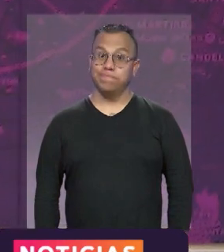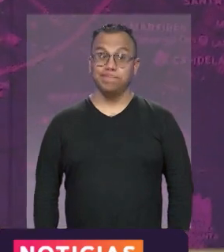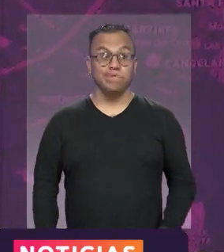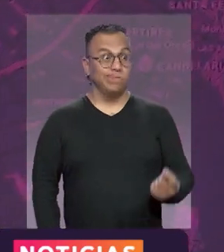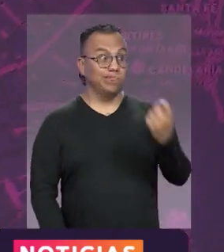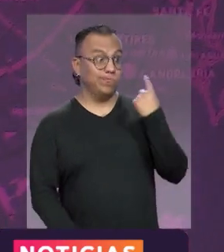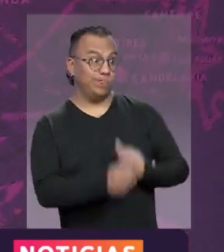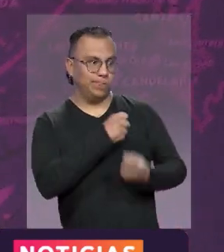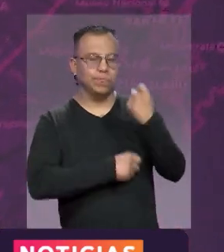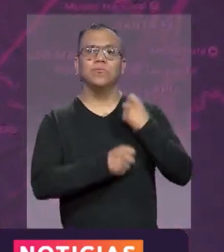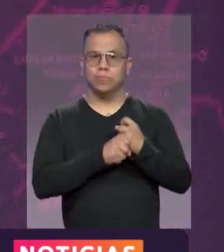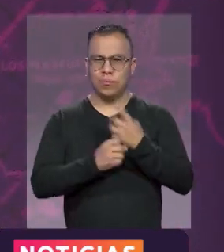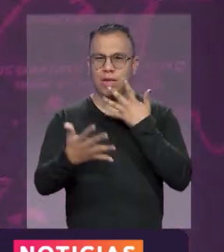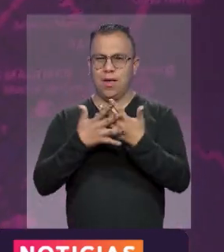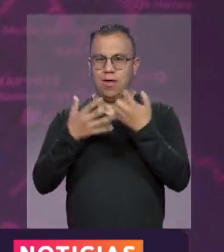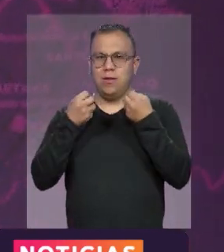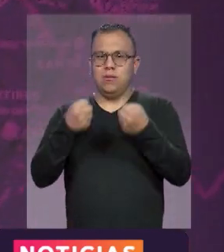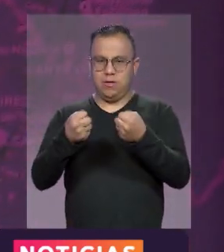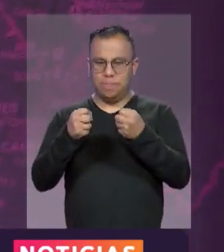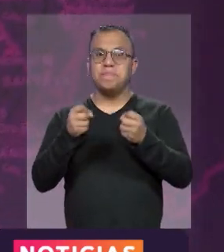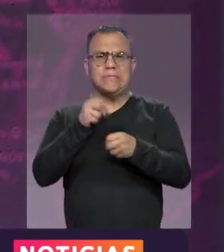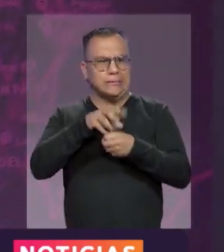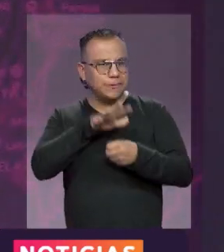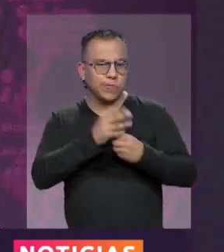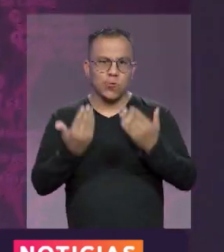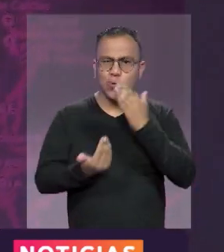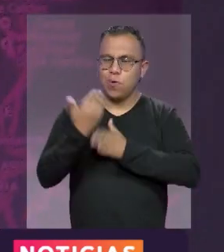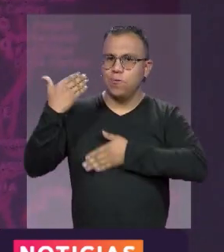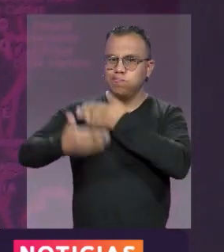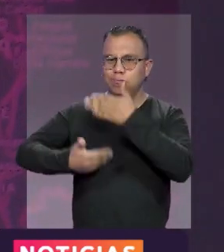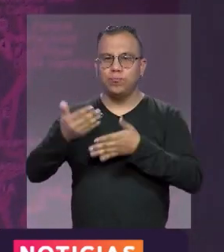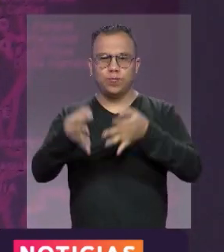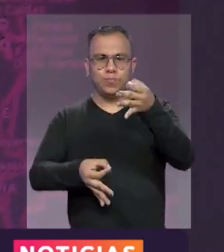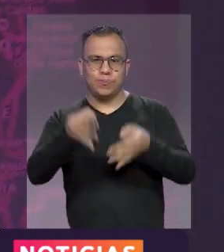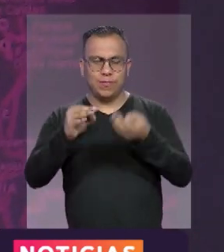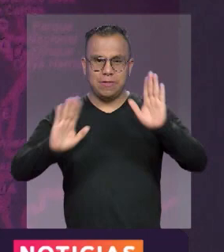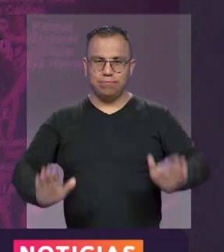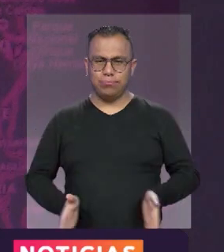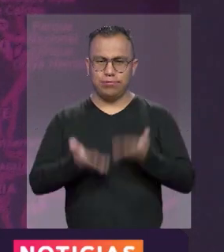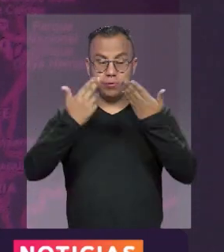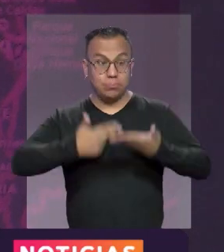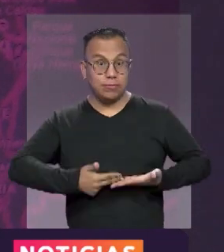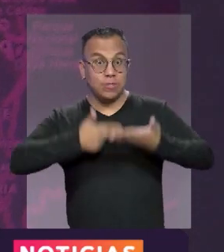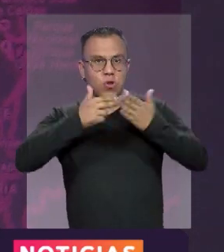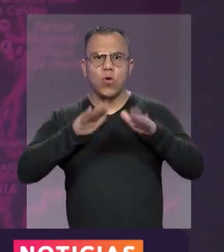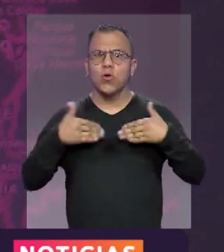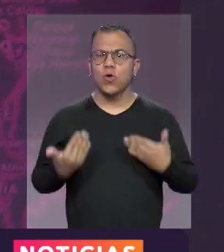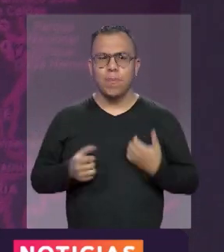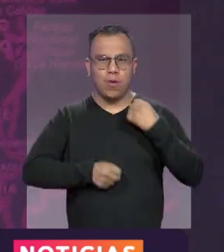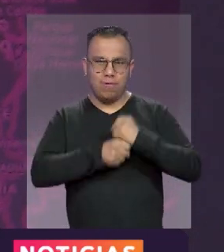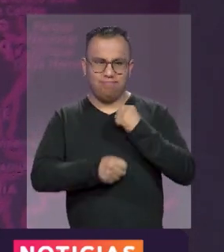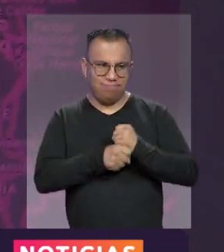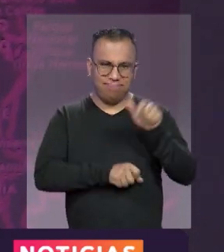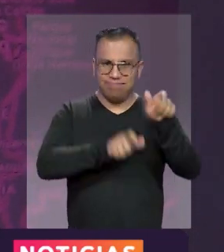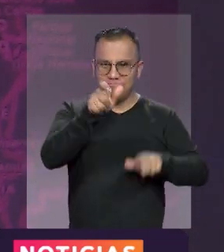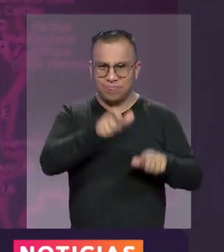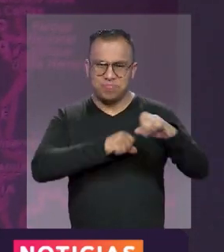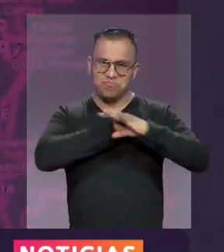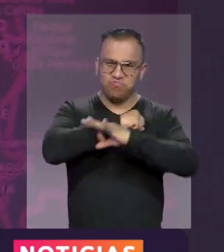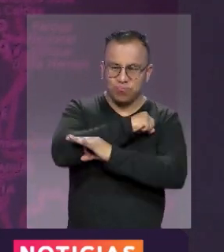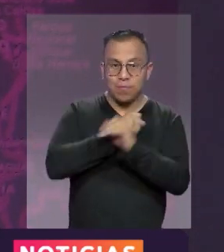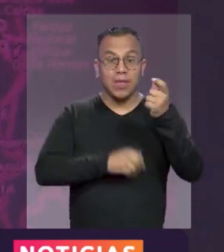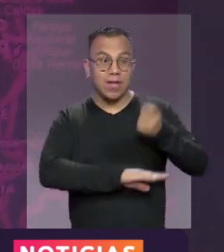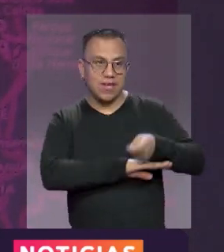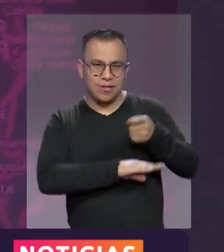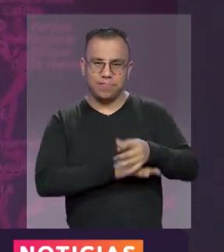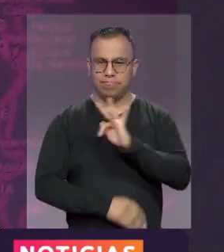Desde hace un año, la cárcel distrital adelanta un innovador proceso de justicia restaurativa. A través del trabajo conjunto de psicólogos, abogados